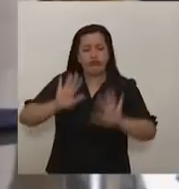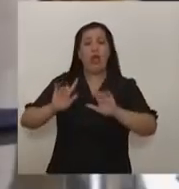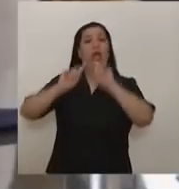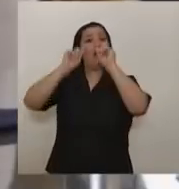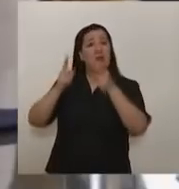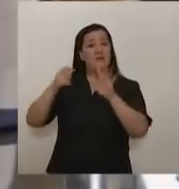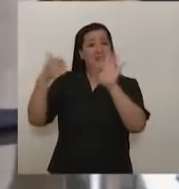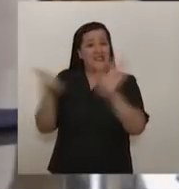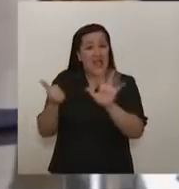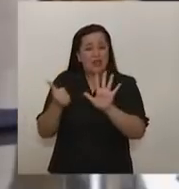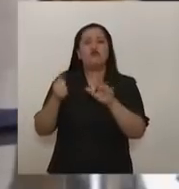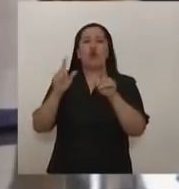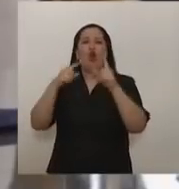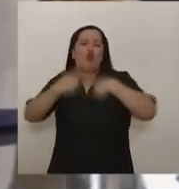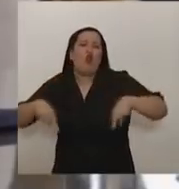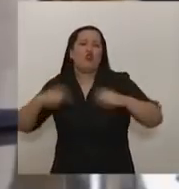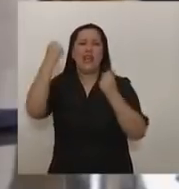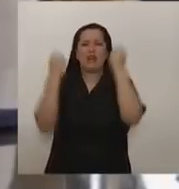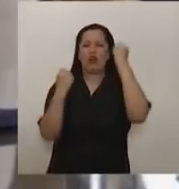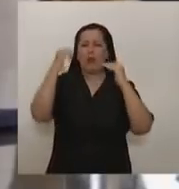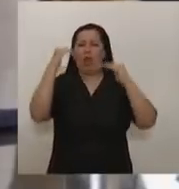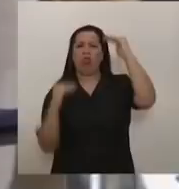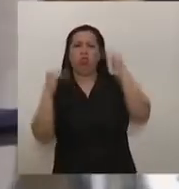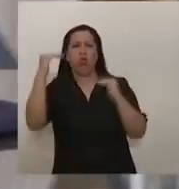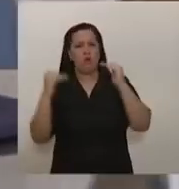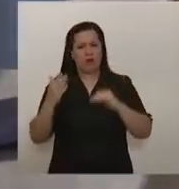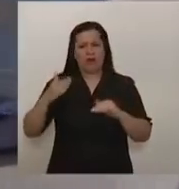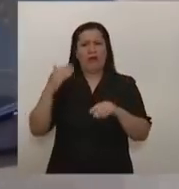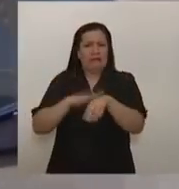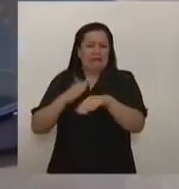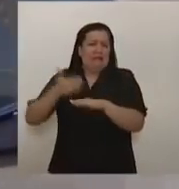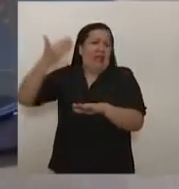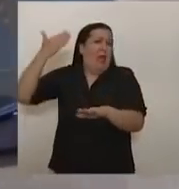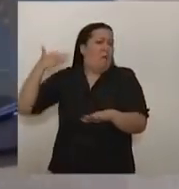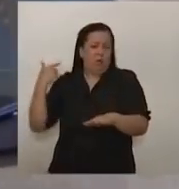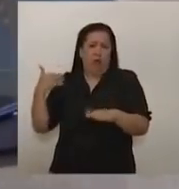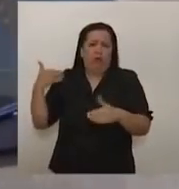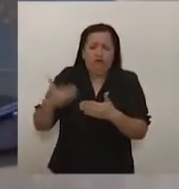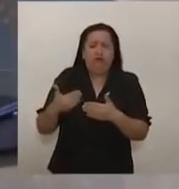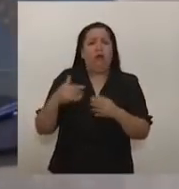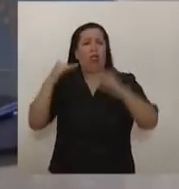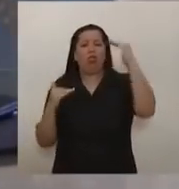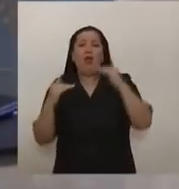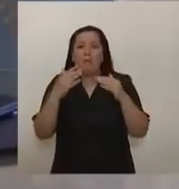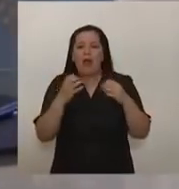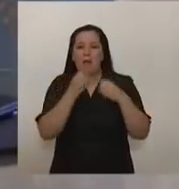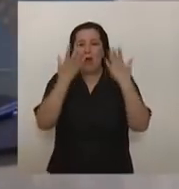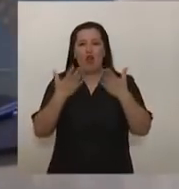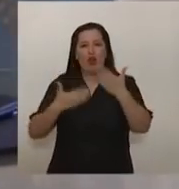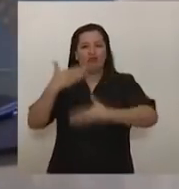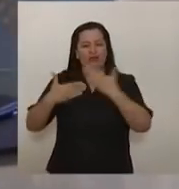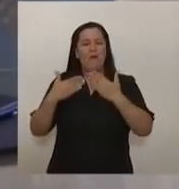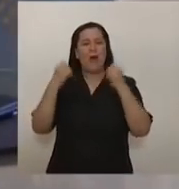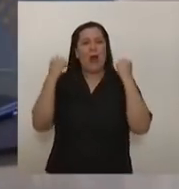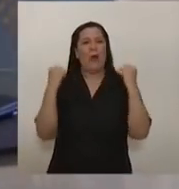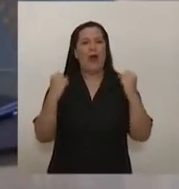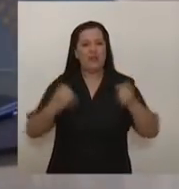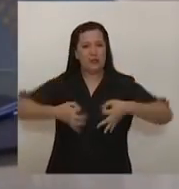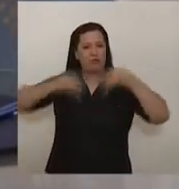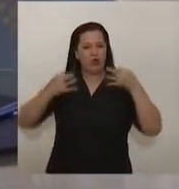y corregir los desequilibrios económicos que tenemos hace tanto tiempo para iniciar un periodo de crecimiento con bases